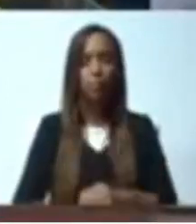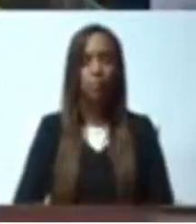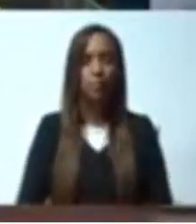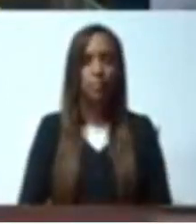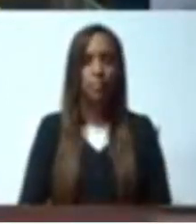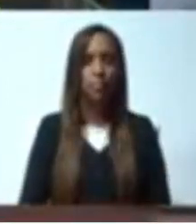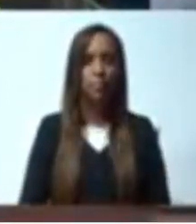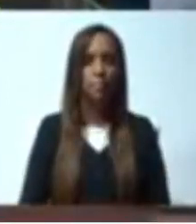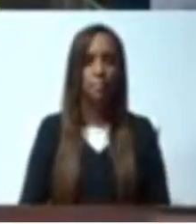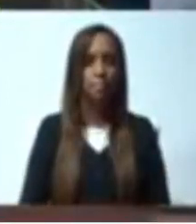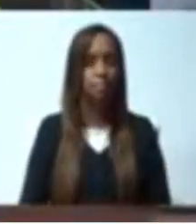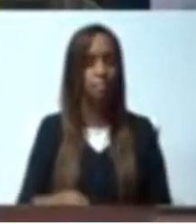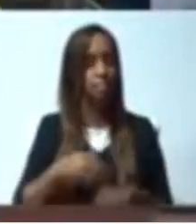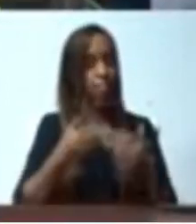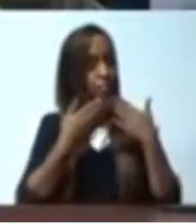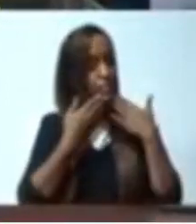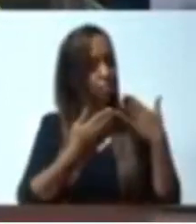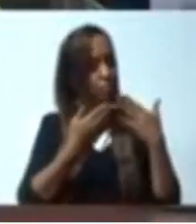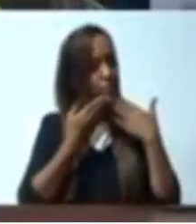Rodríguez.